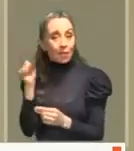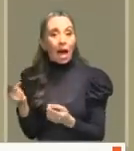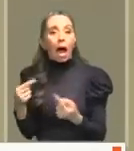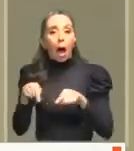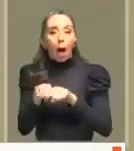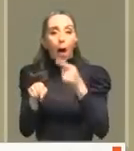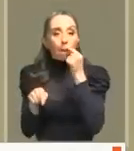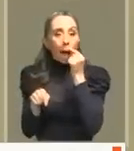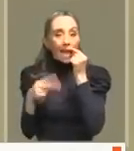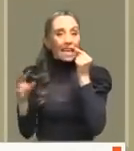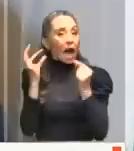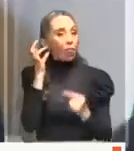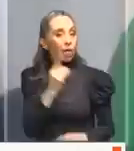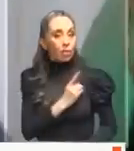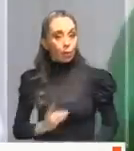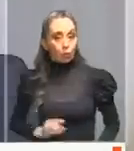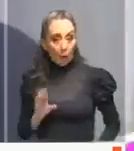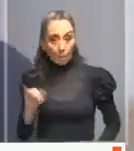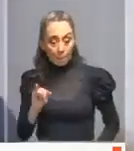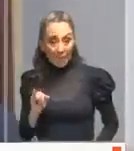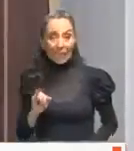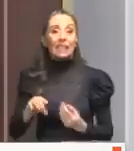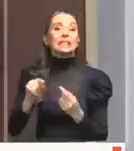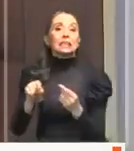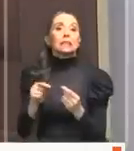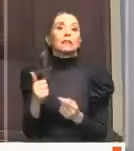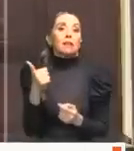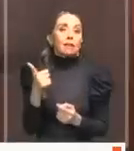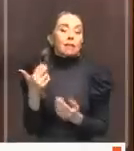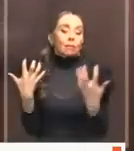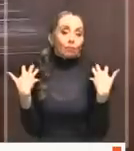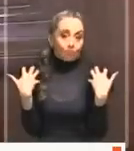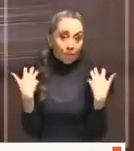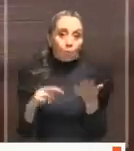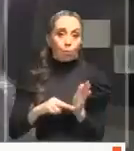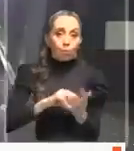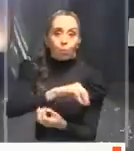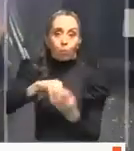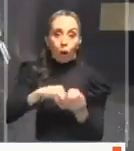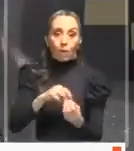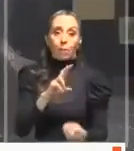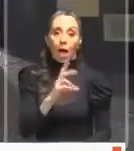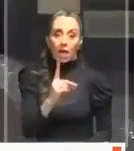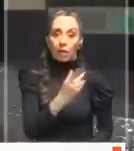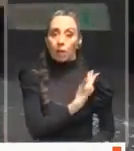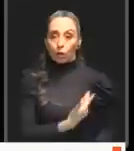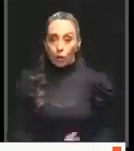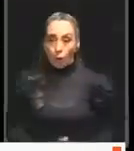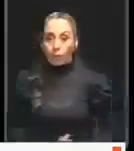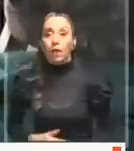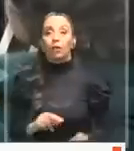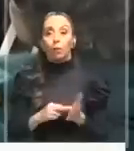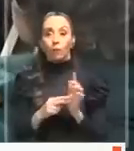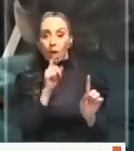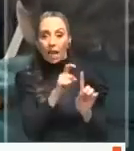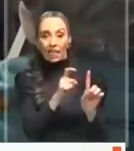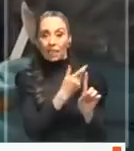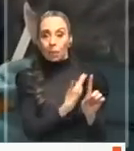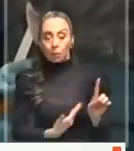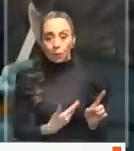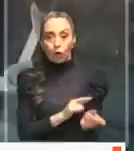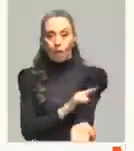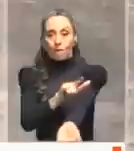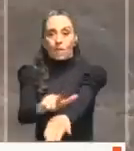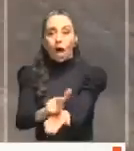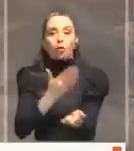Pérez enreda a RD, al oficialismo y al gobierno. Semana coronada, además, con las críticas al mandatario por su viaje a la